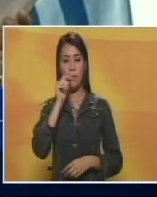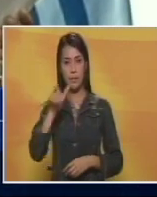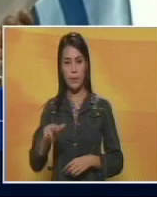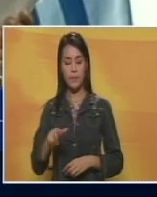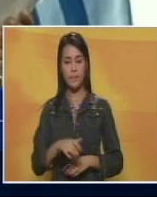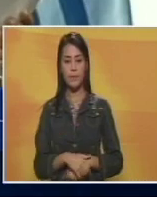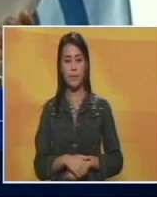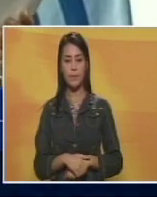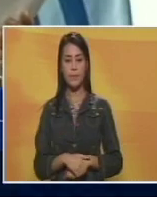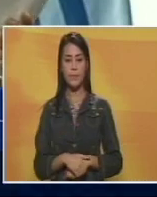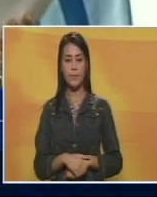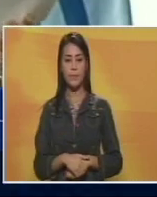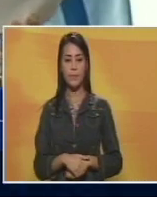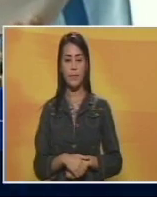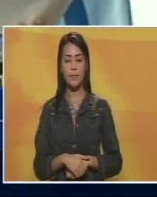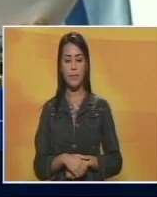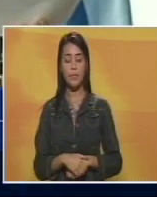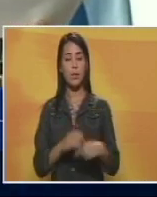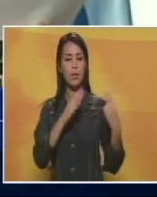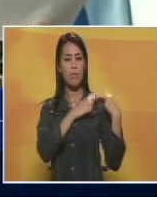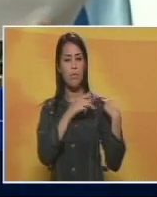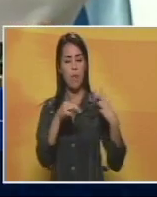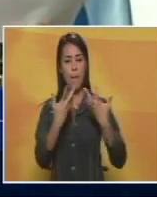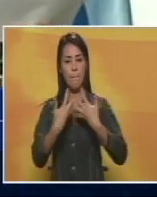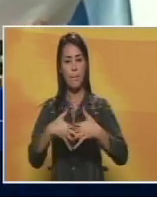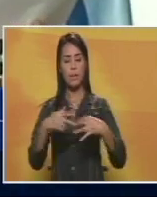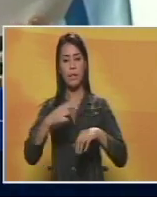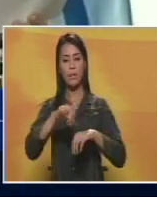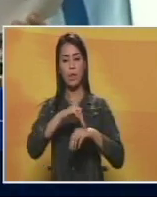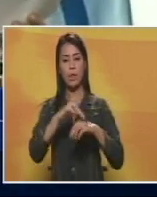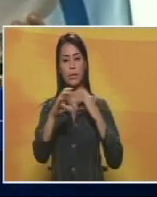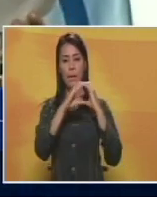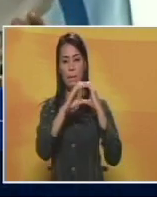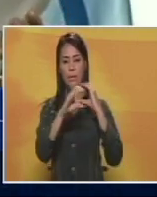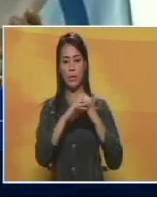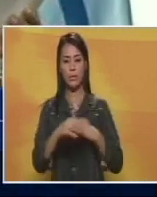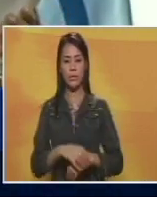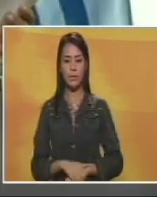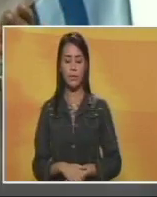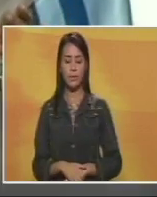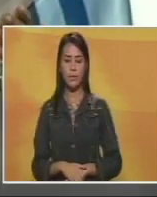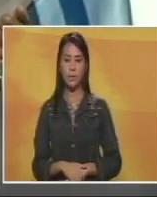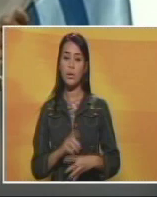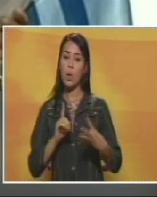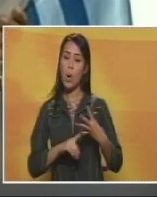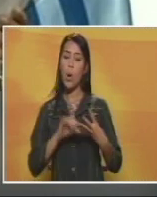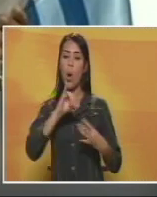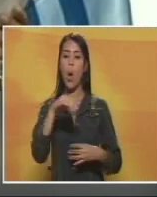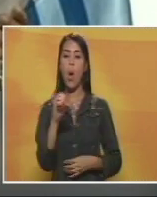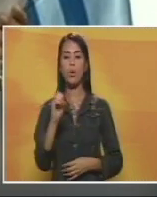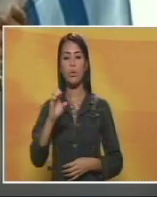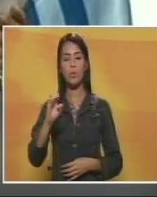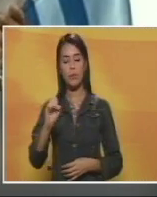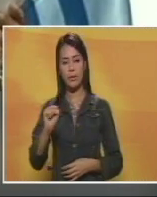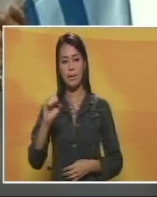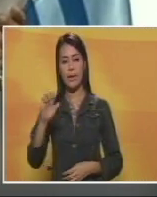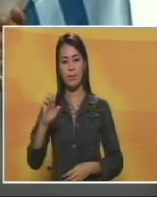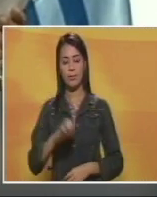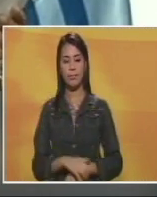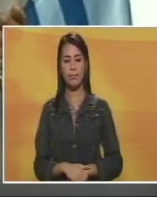Corsaca, exgerente general de la Empresa Nacional de Transporte. José Leonardo González